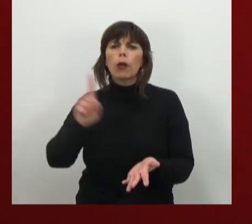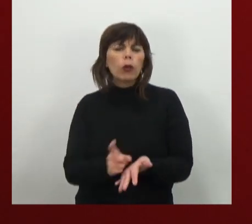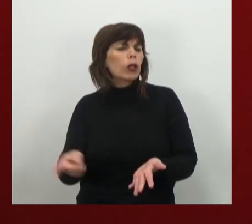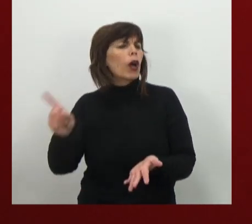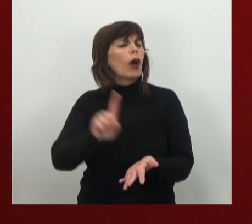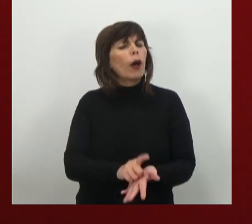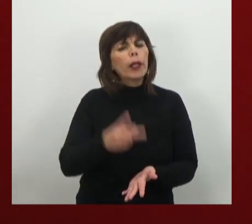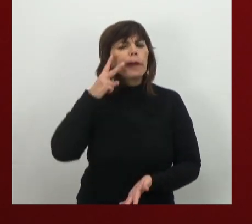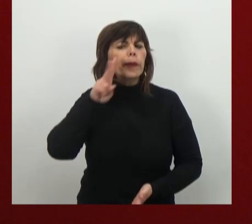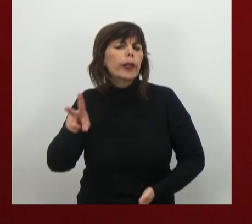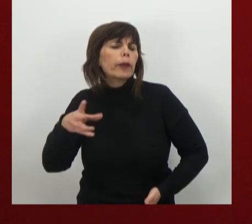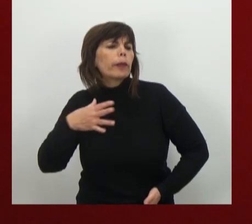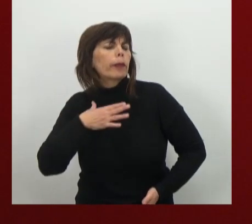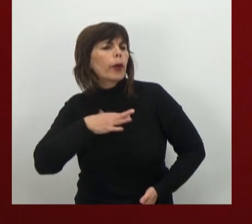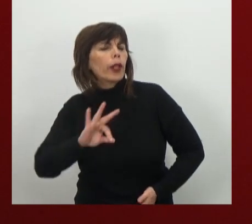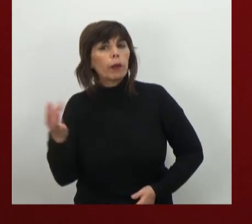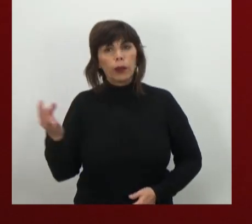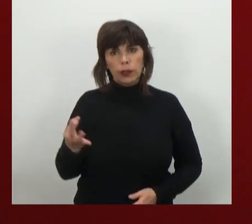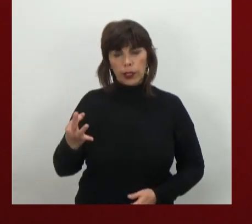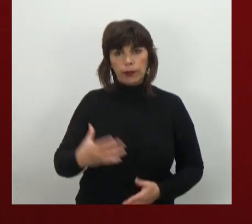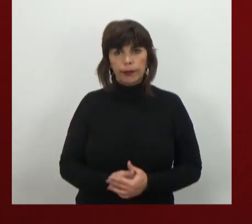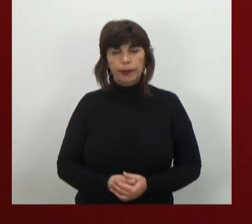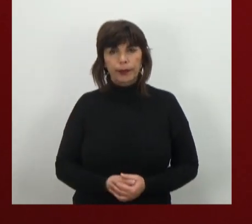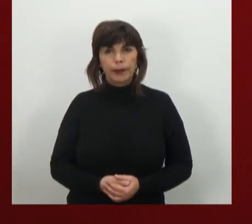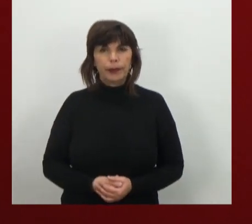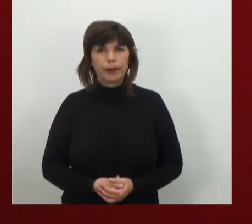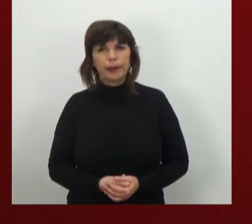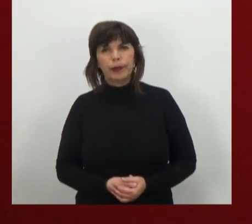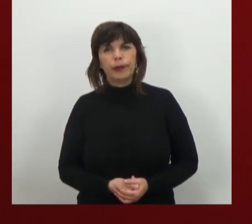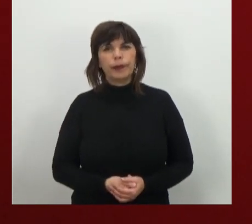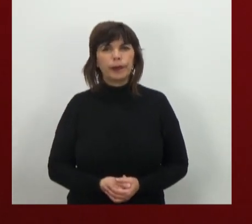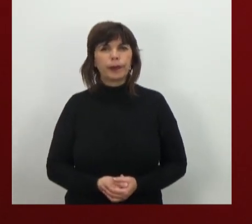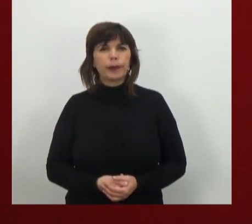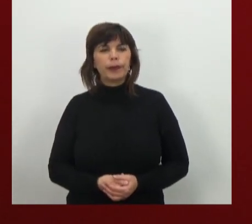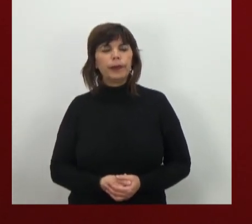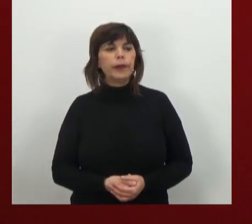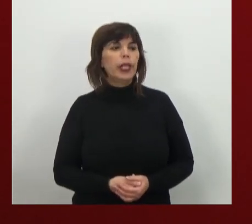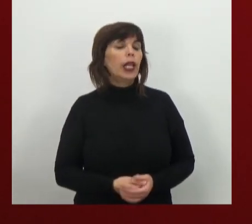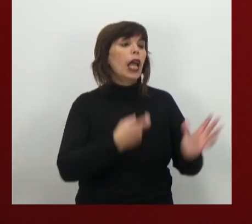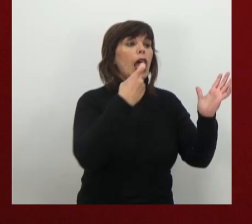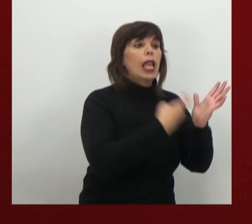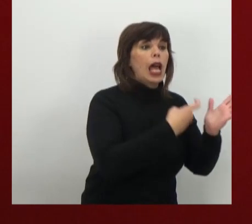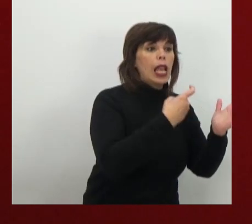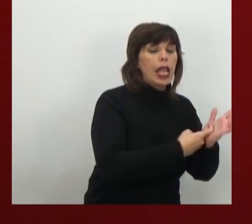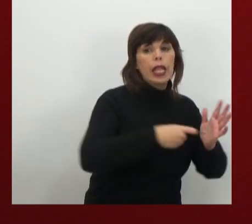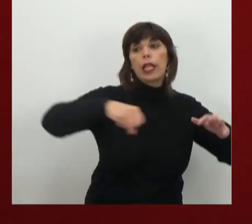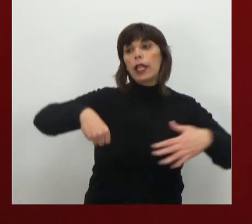ver cómo se refleja lo que es la ley y lo que es la